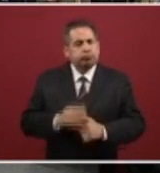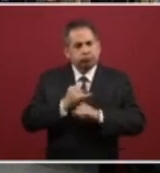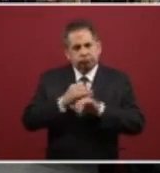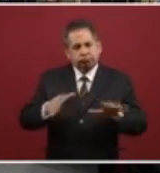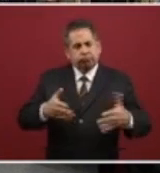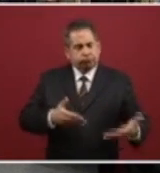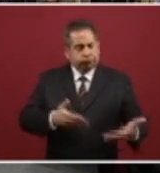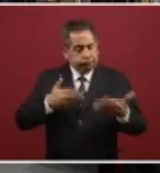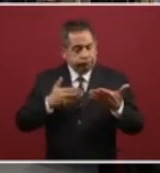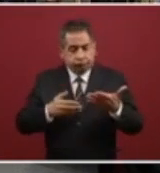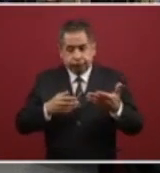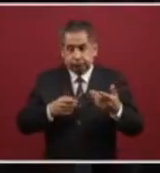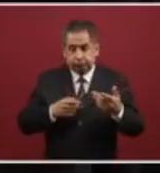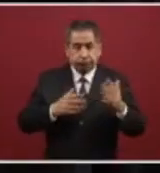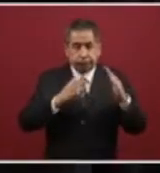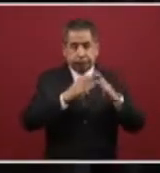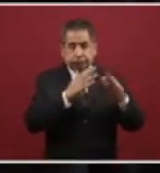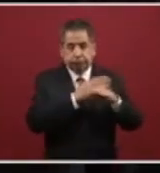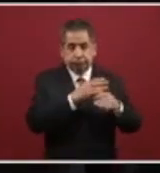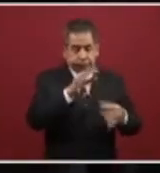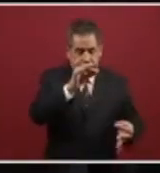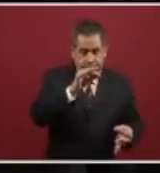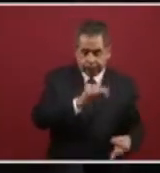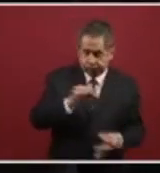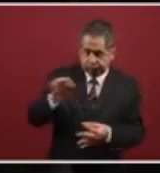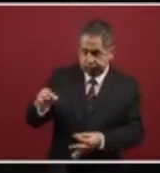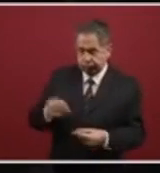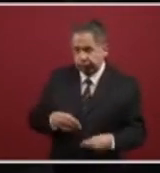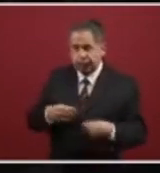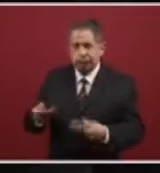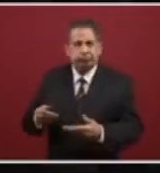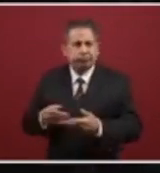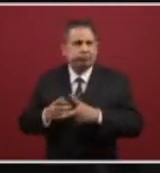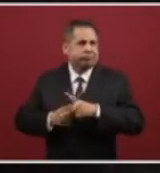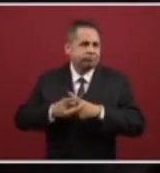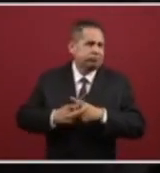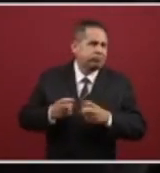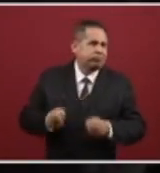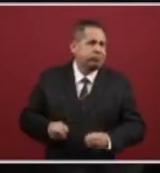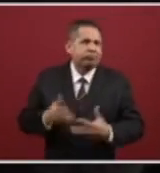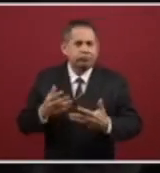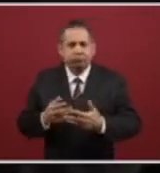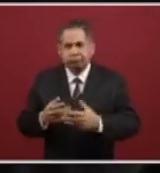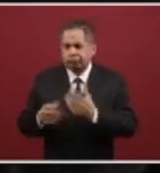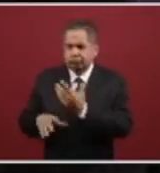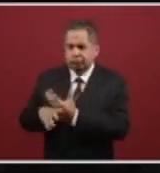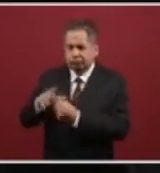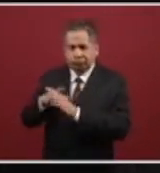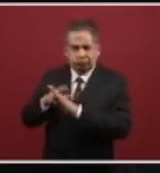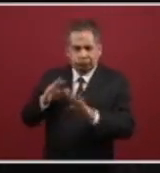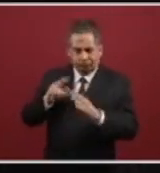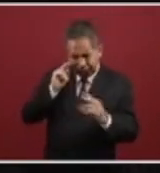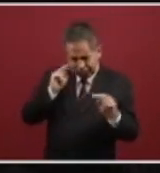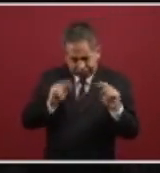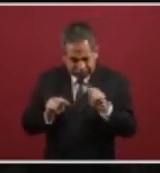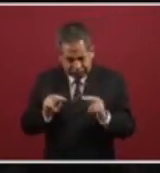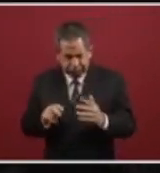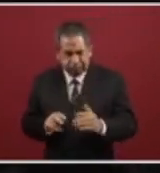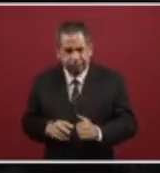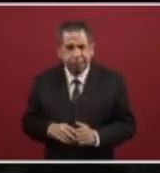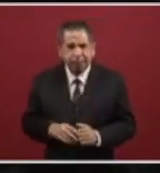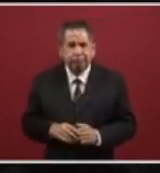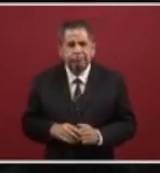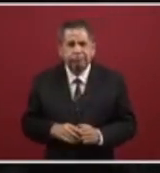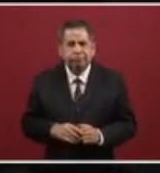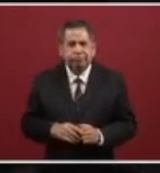que le brindó la Casa Blanca en un documento sobre estas estadísticas de migración. Realmente